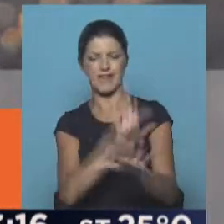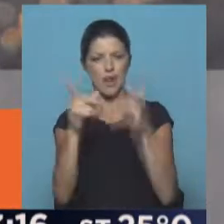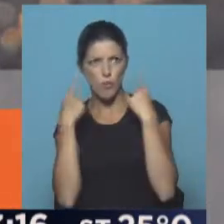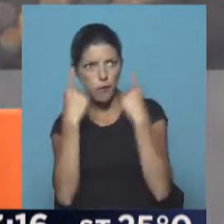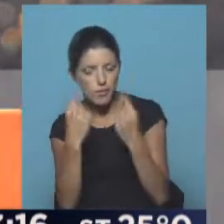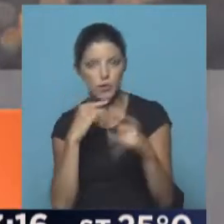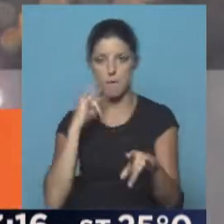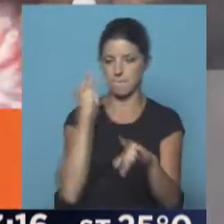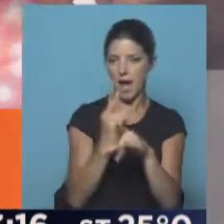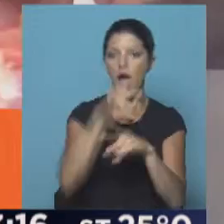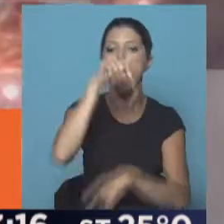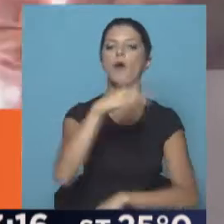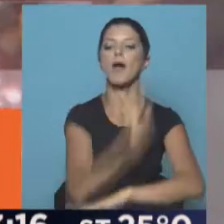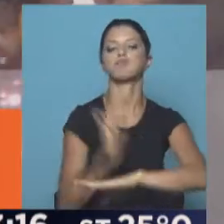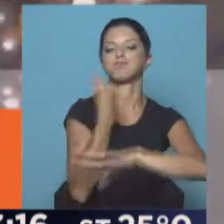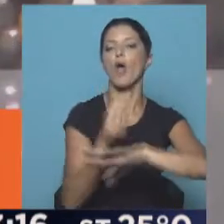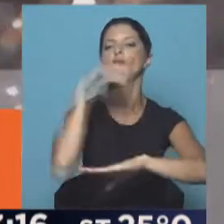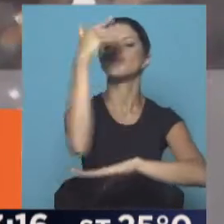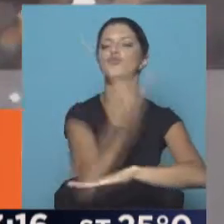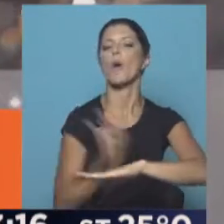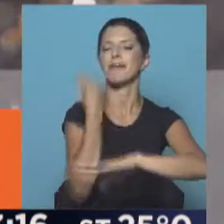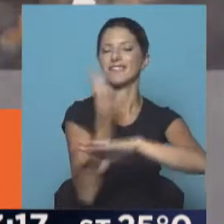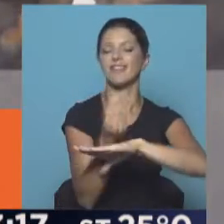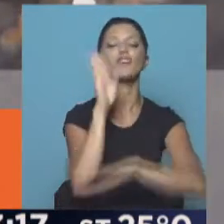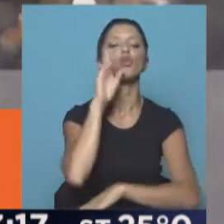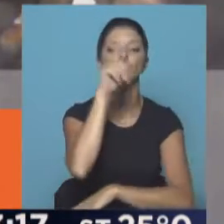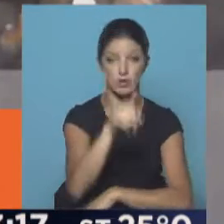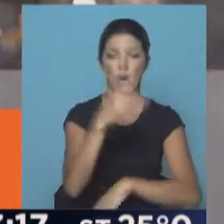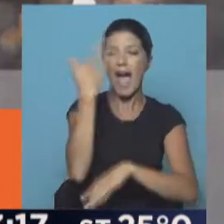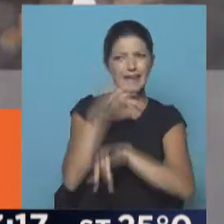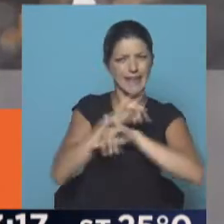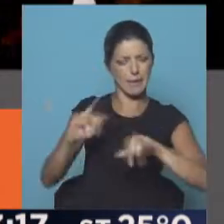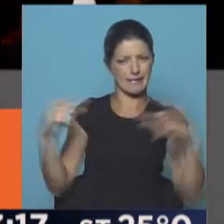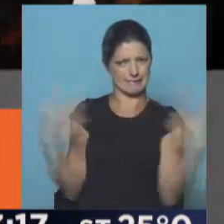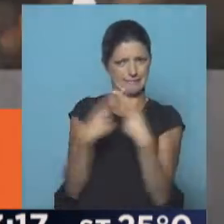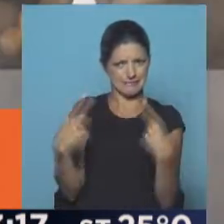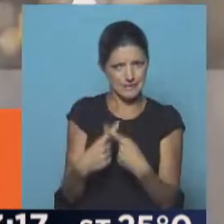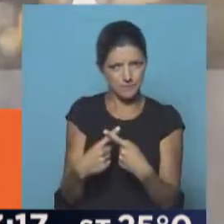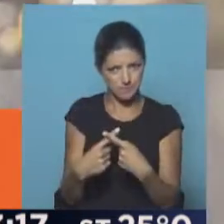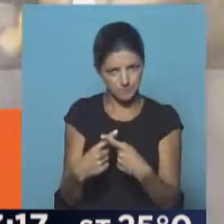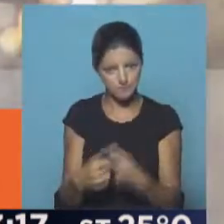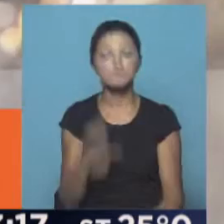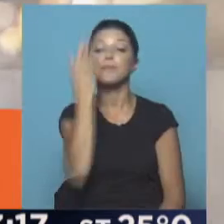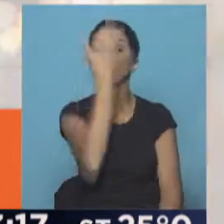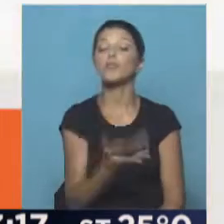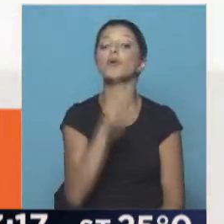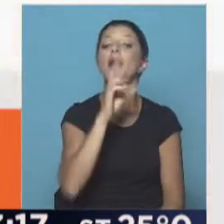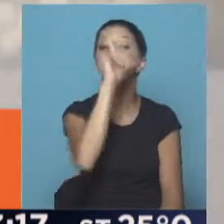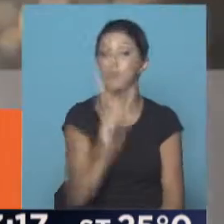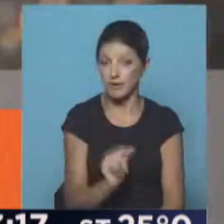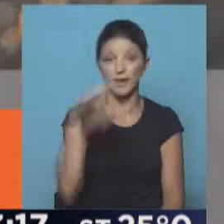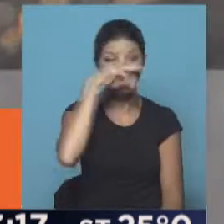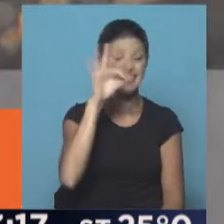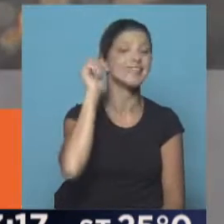para convertirse en el 45º presidente de Estados Unidos tras una campaña agresiva y sin precedentes. El republicano de 70 años, que temía que